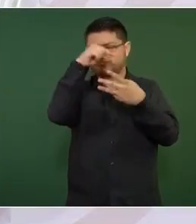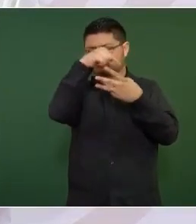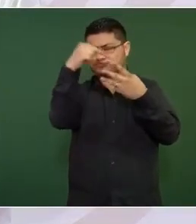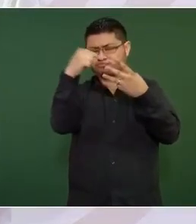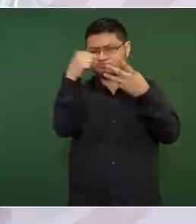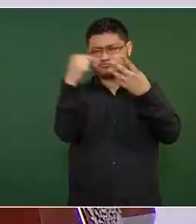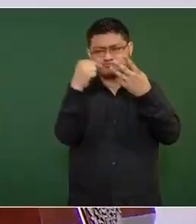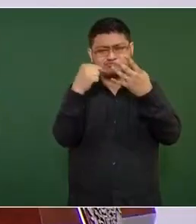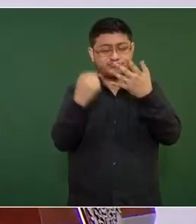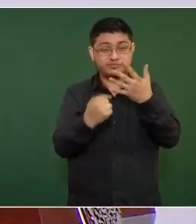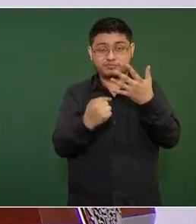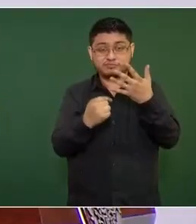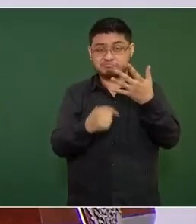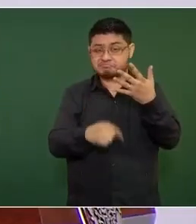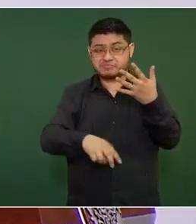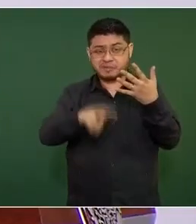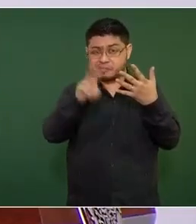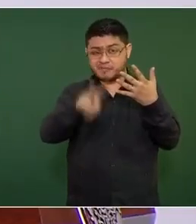Fue